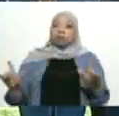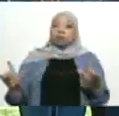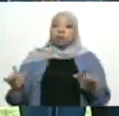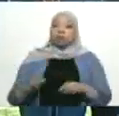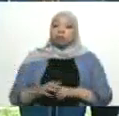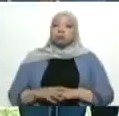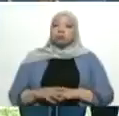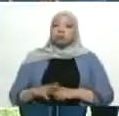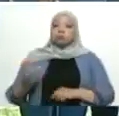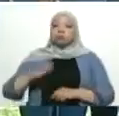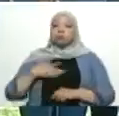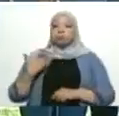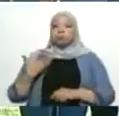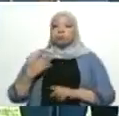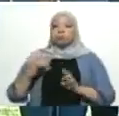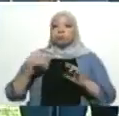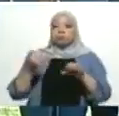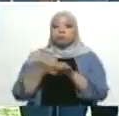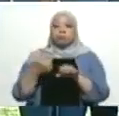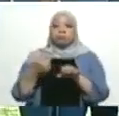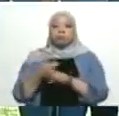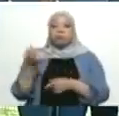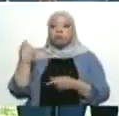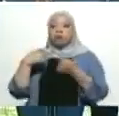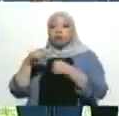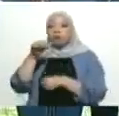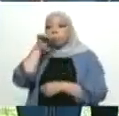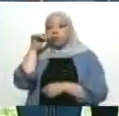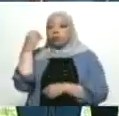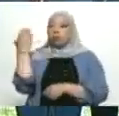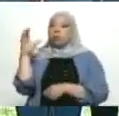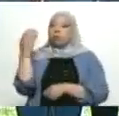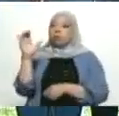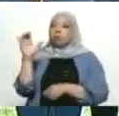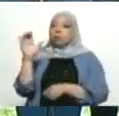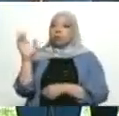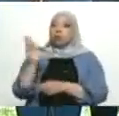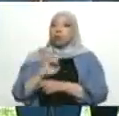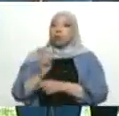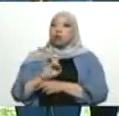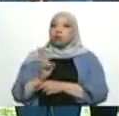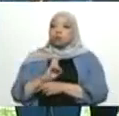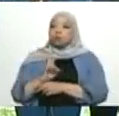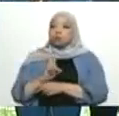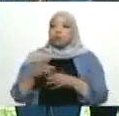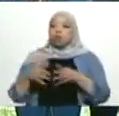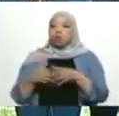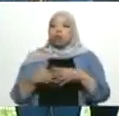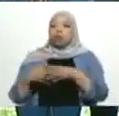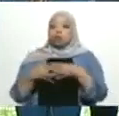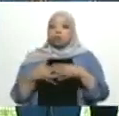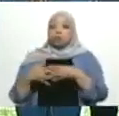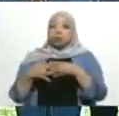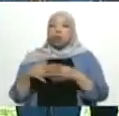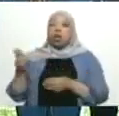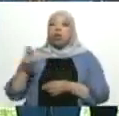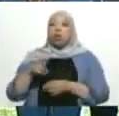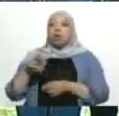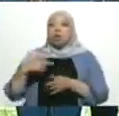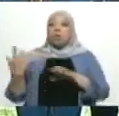ellos poder sacar la droga que producen en Colombia y enviarla directamente a los Estados Unidos, sin ningún tipo